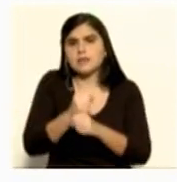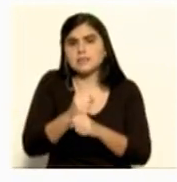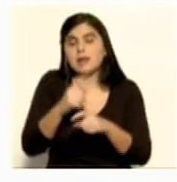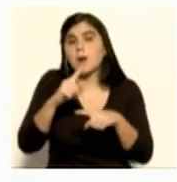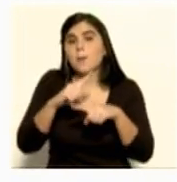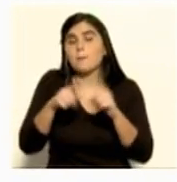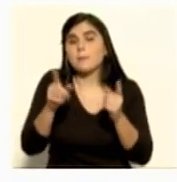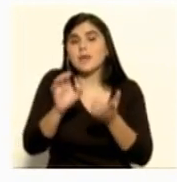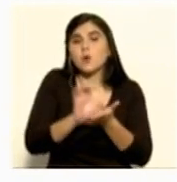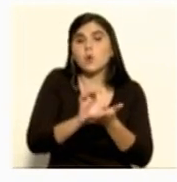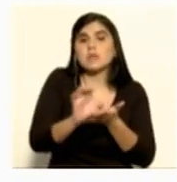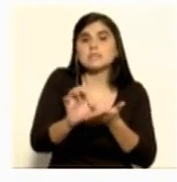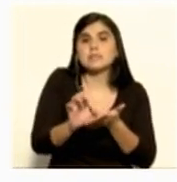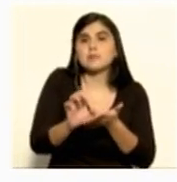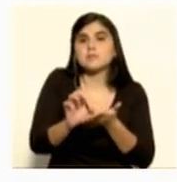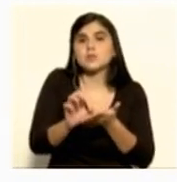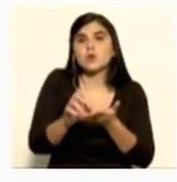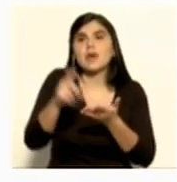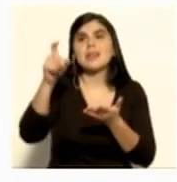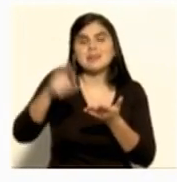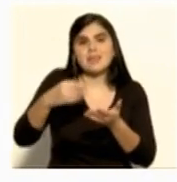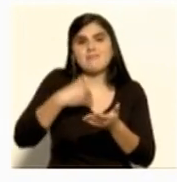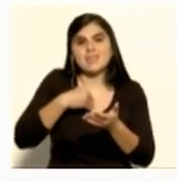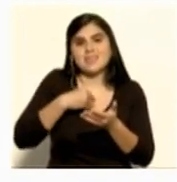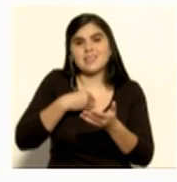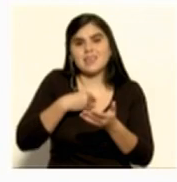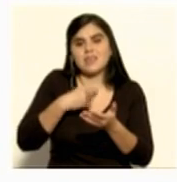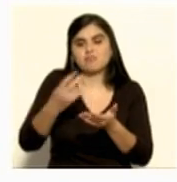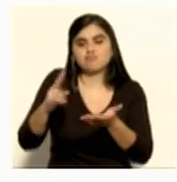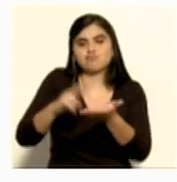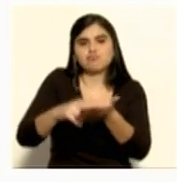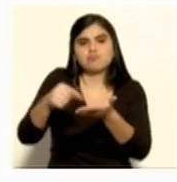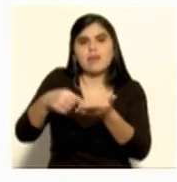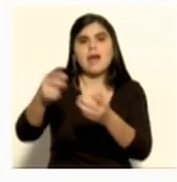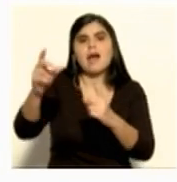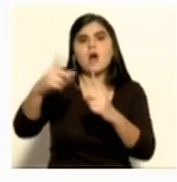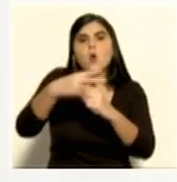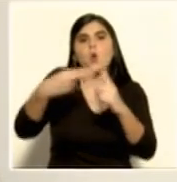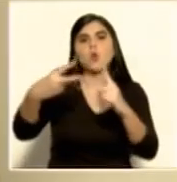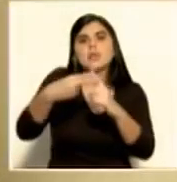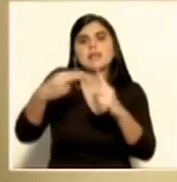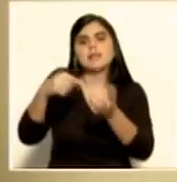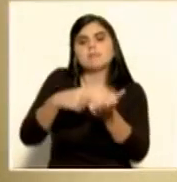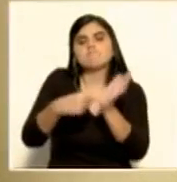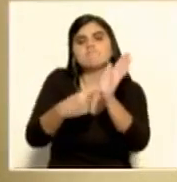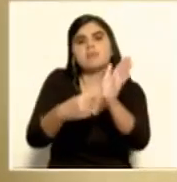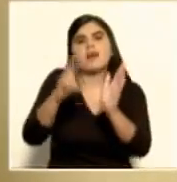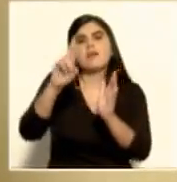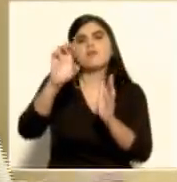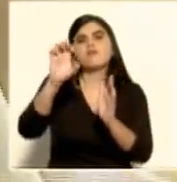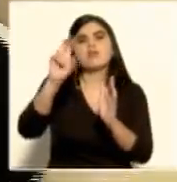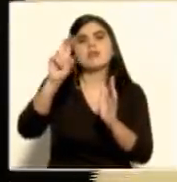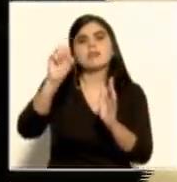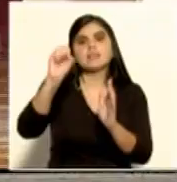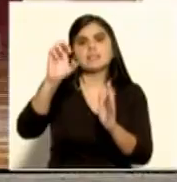excepción de que tengan una reserva en alguno de estos hoteles que se encuentren en cantones amarillos.